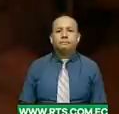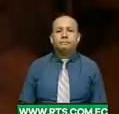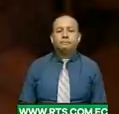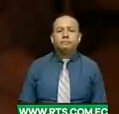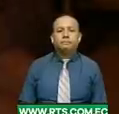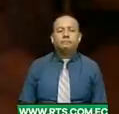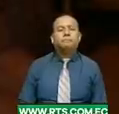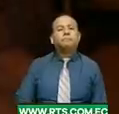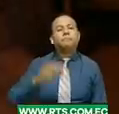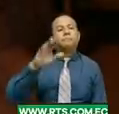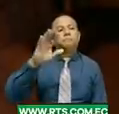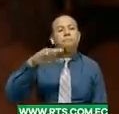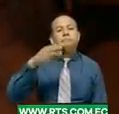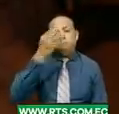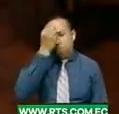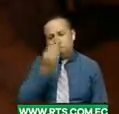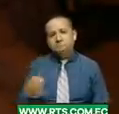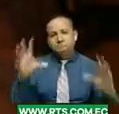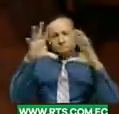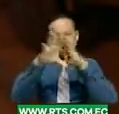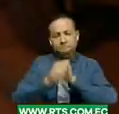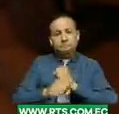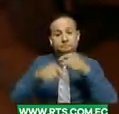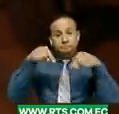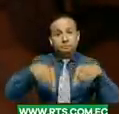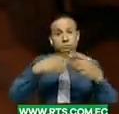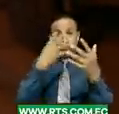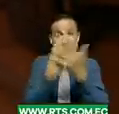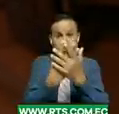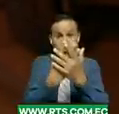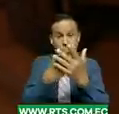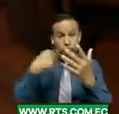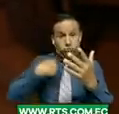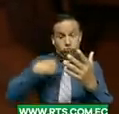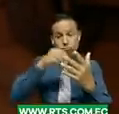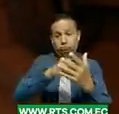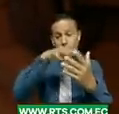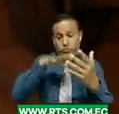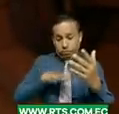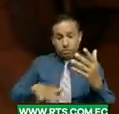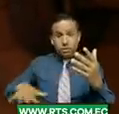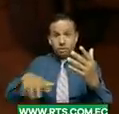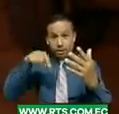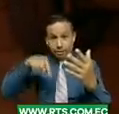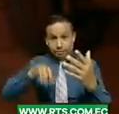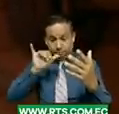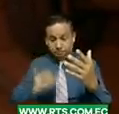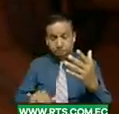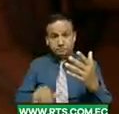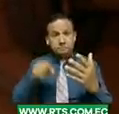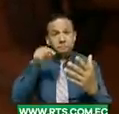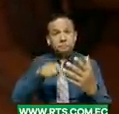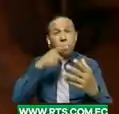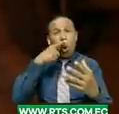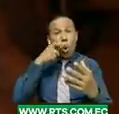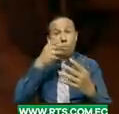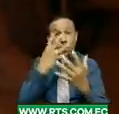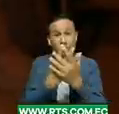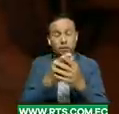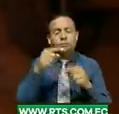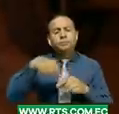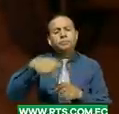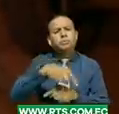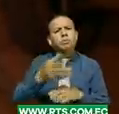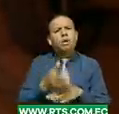Así, buenas noches, nos encontramos en el exterior de este centro de rehabilitación social, el de varones de Guayaquil, donde se han registrado hace pocos